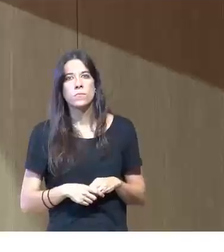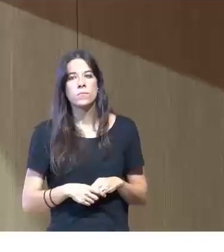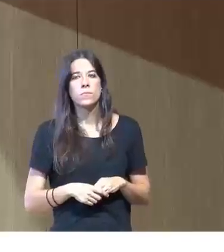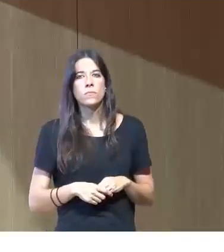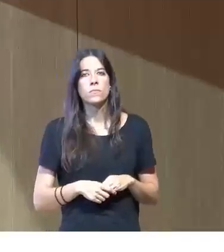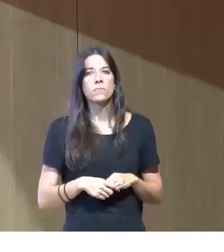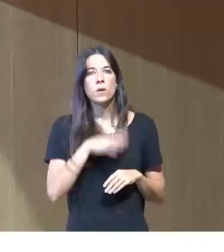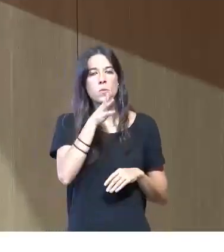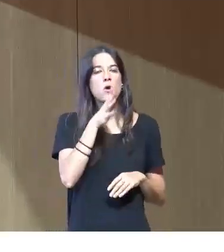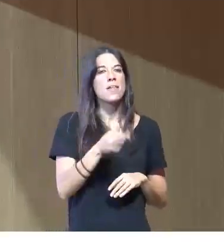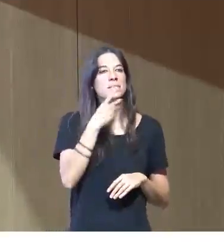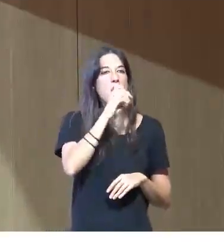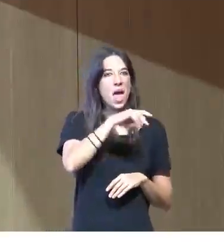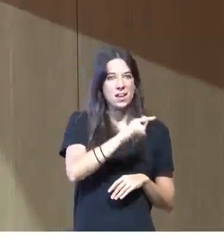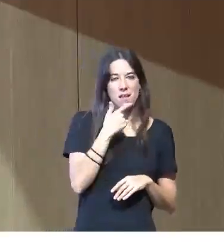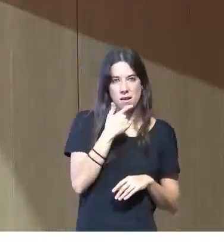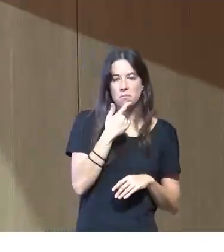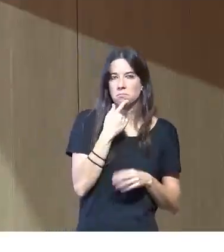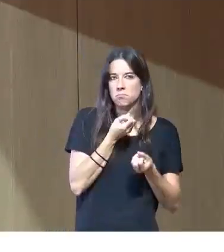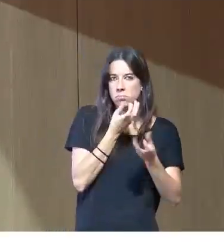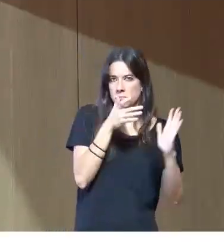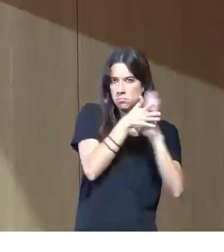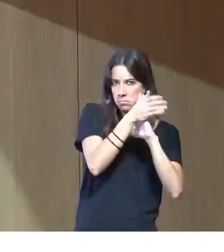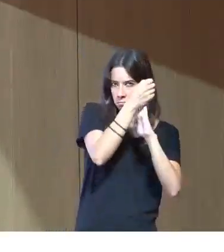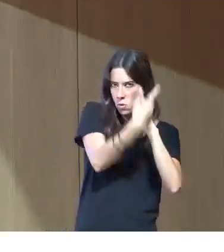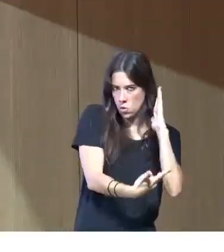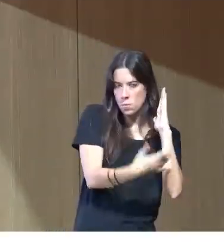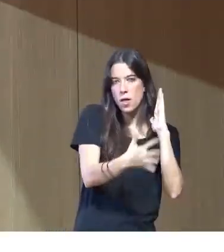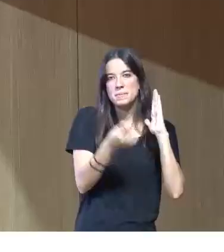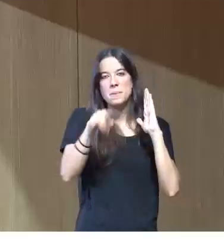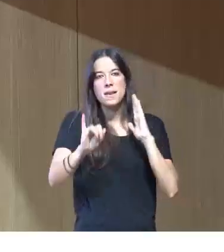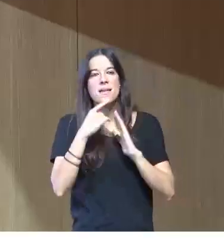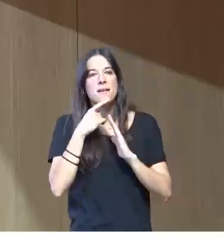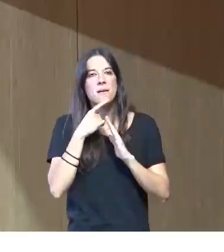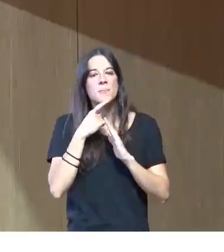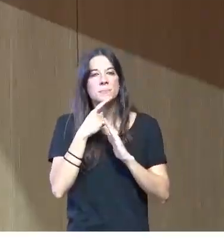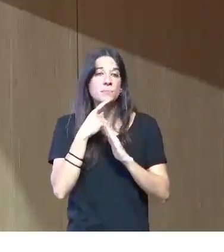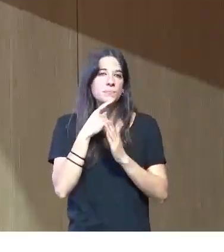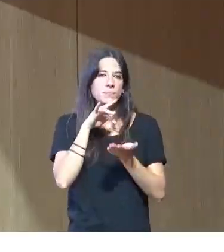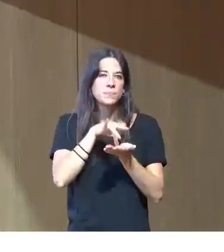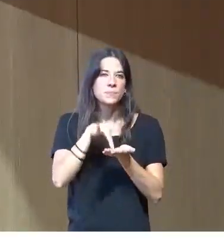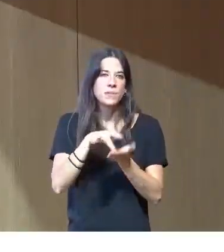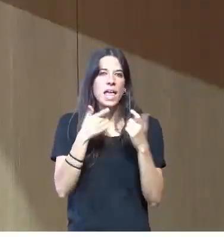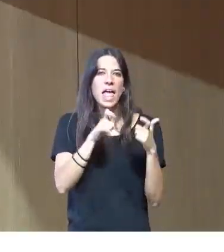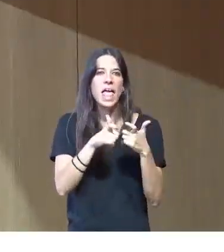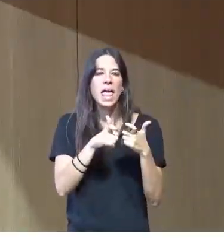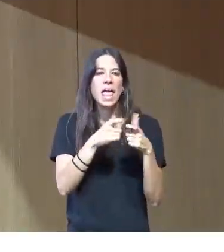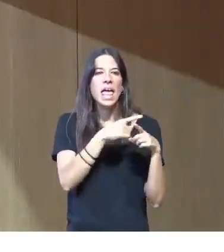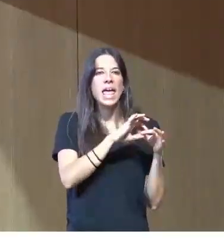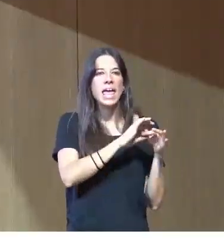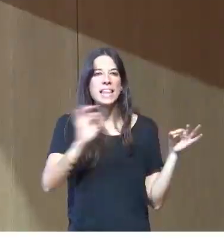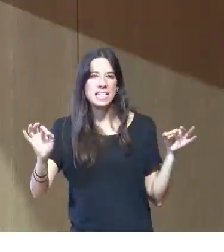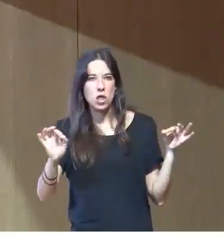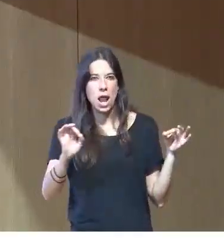ha dicho Daniel existen lo que denominamos interseccionalidades es decir